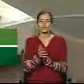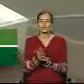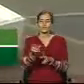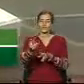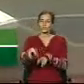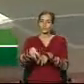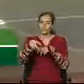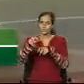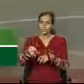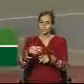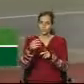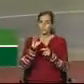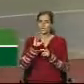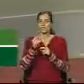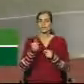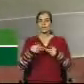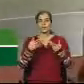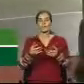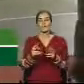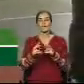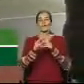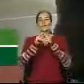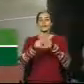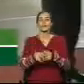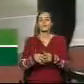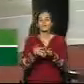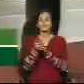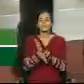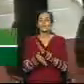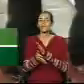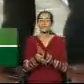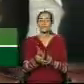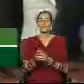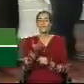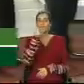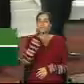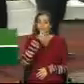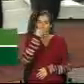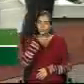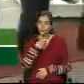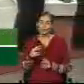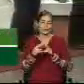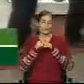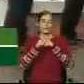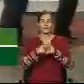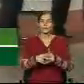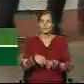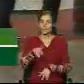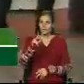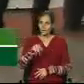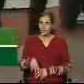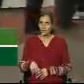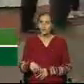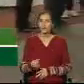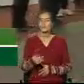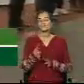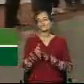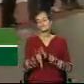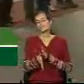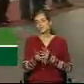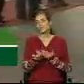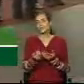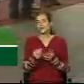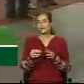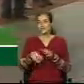avicultura, estamos entregando créditos en el área de frutales, estamos entregando créditos en el área